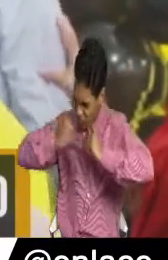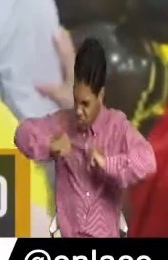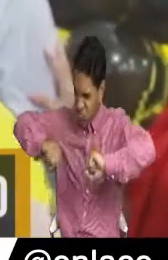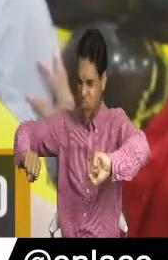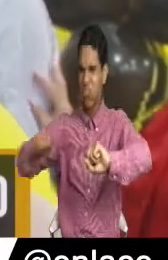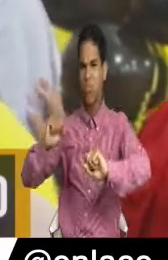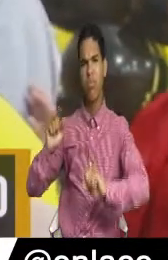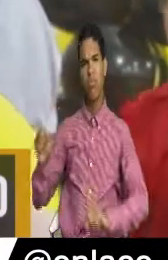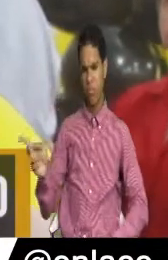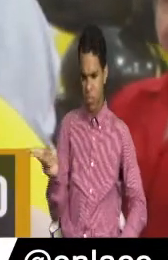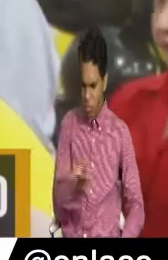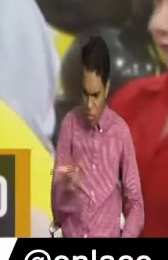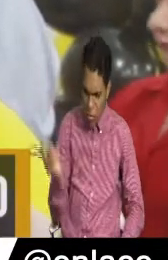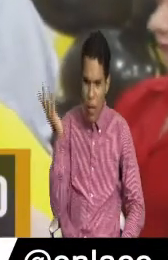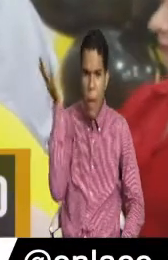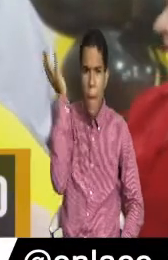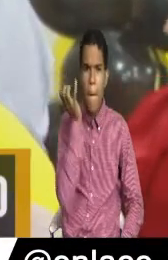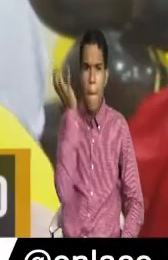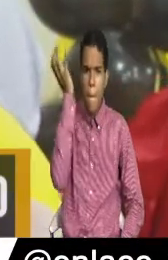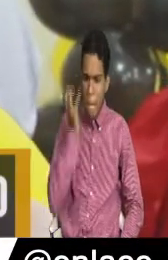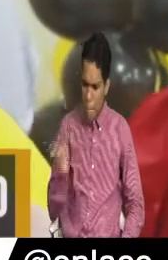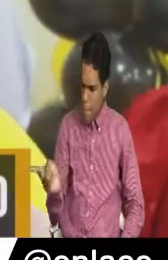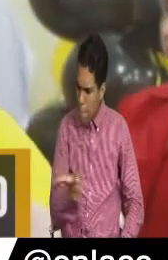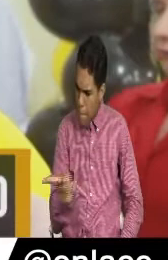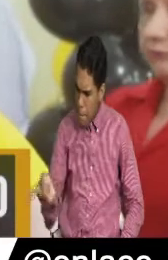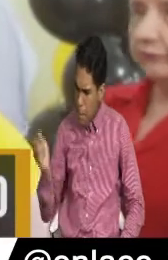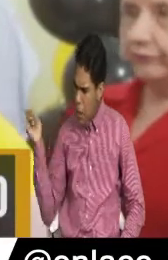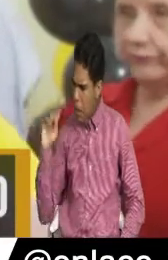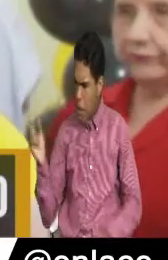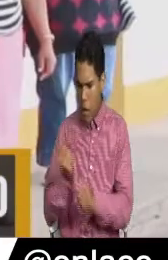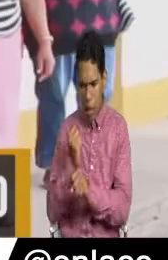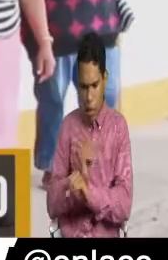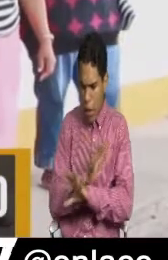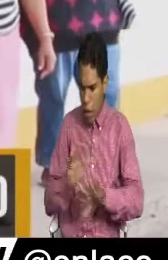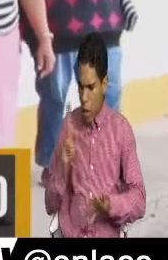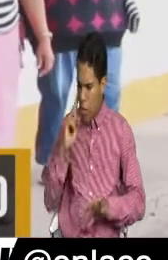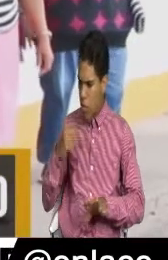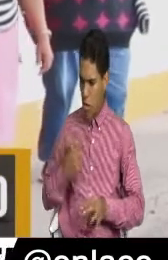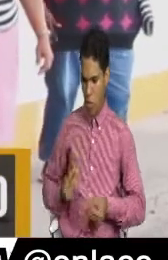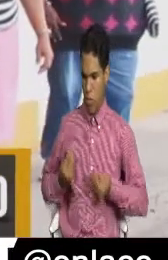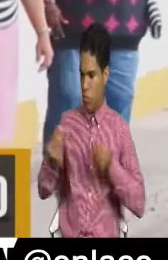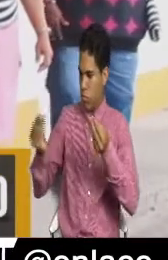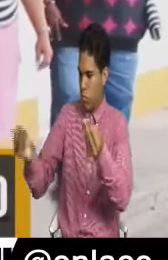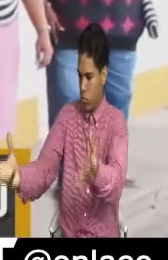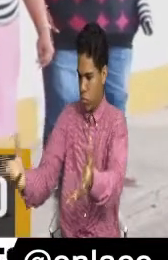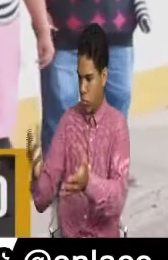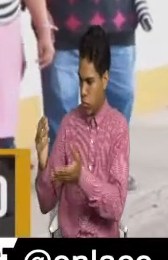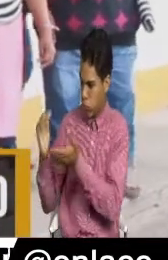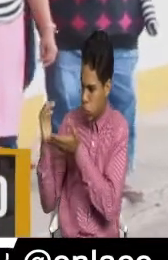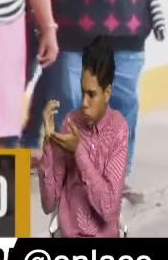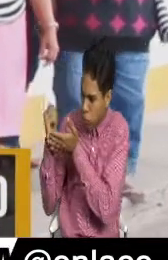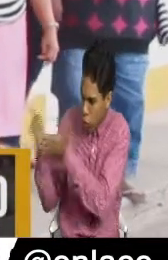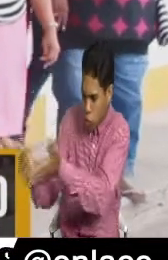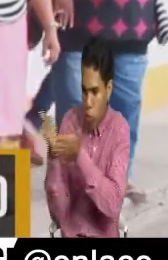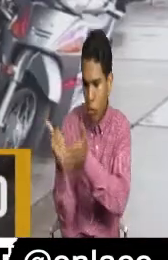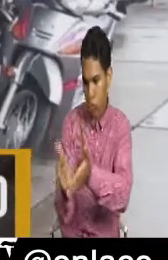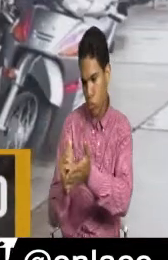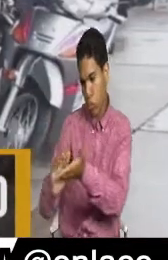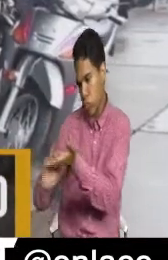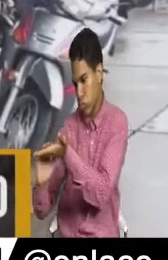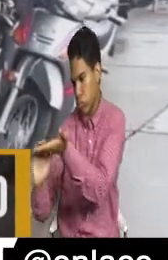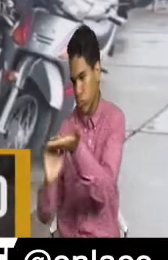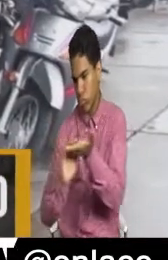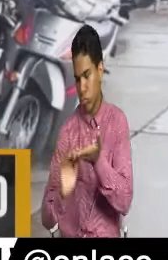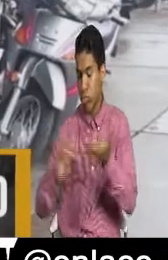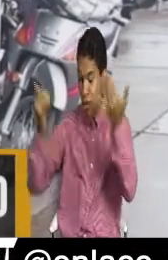para dignificar a nuestros pensionados, a los cuales le debemos tanto. Luego del evento de inauguración, el mandatario realizó un recorrido